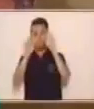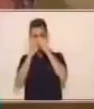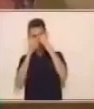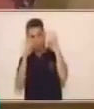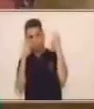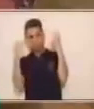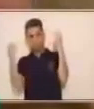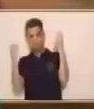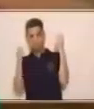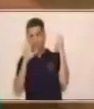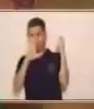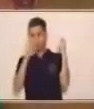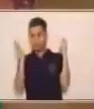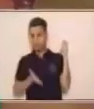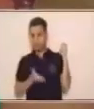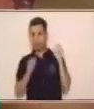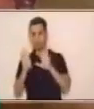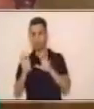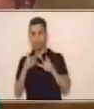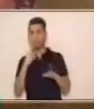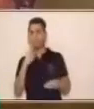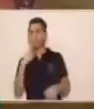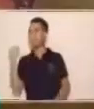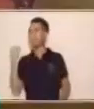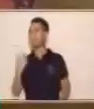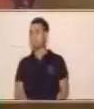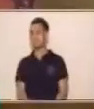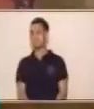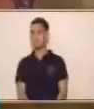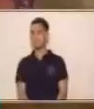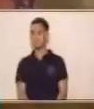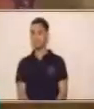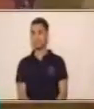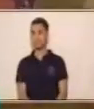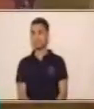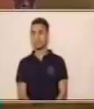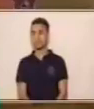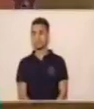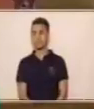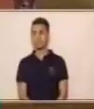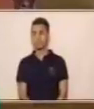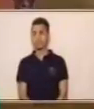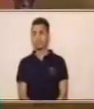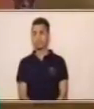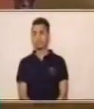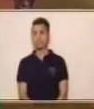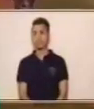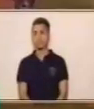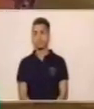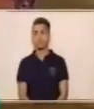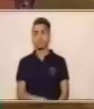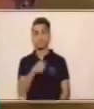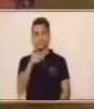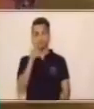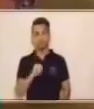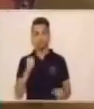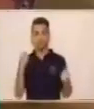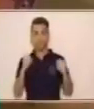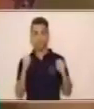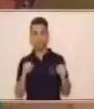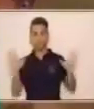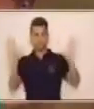bien. Dice, realiza en el aire dos círculos al mismo